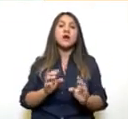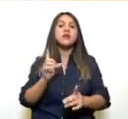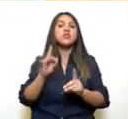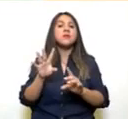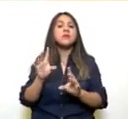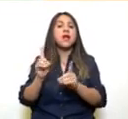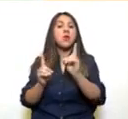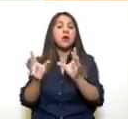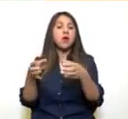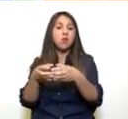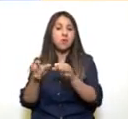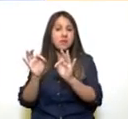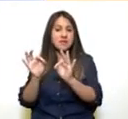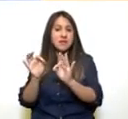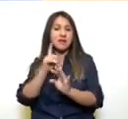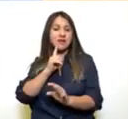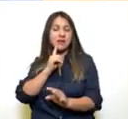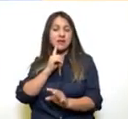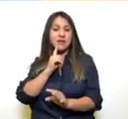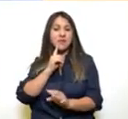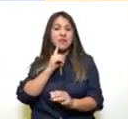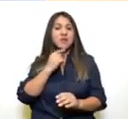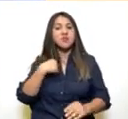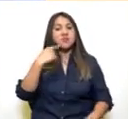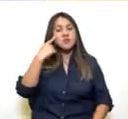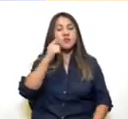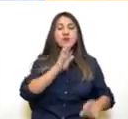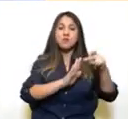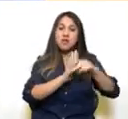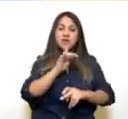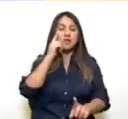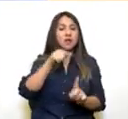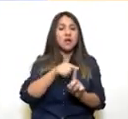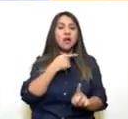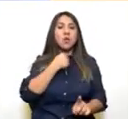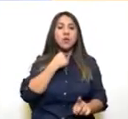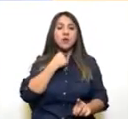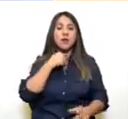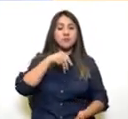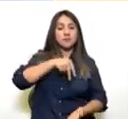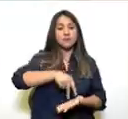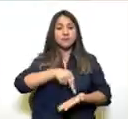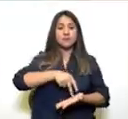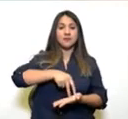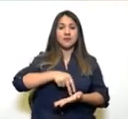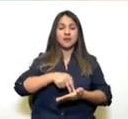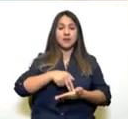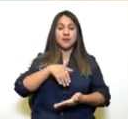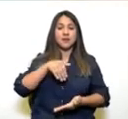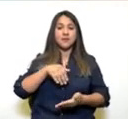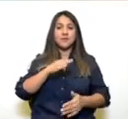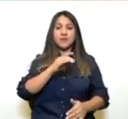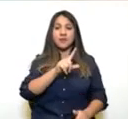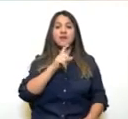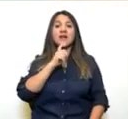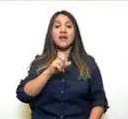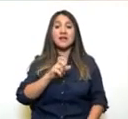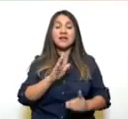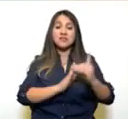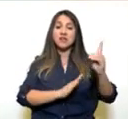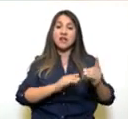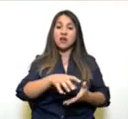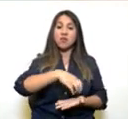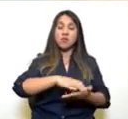me hablara de ese proyecto que yo sé que usted apasionado de llevar el ballet y desarrollarlo en la pintana los